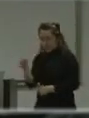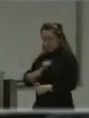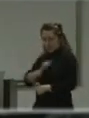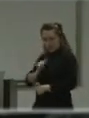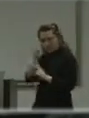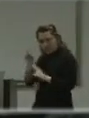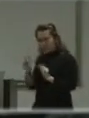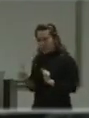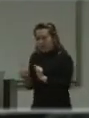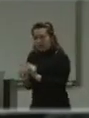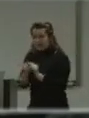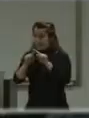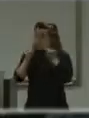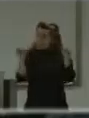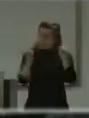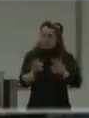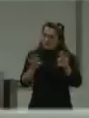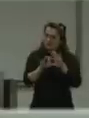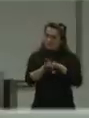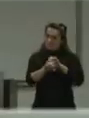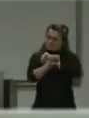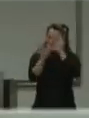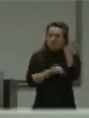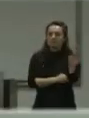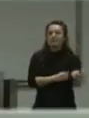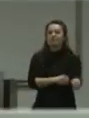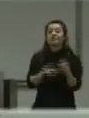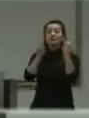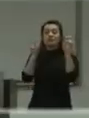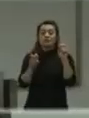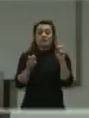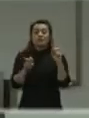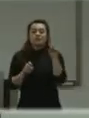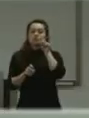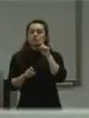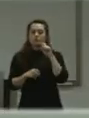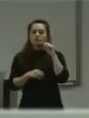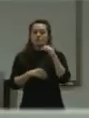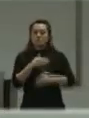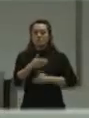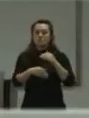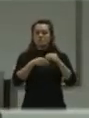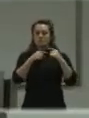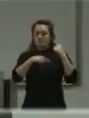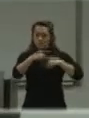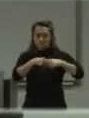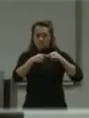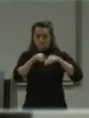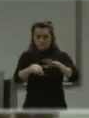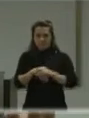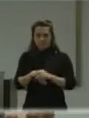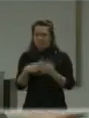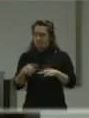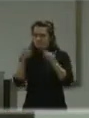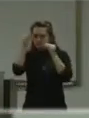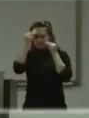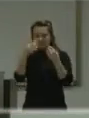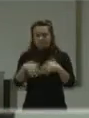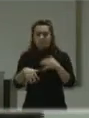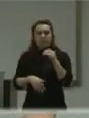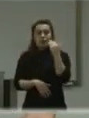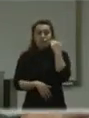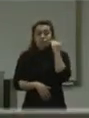tenemos que diferenciar esta parte muy importante y en el tema de derechos sociales reproductivos el aprendizaje fue gigantesco porque escuchar a las